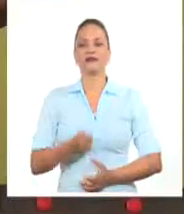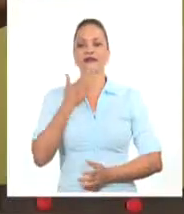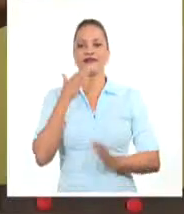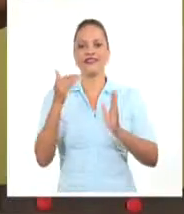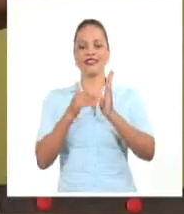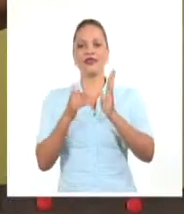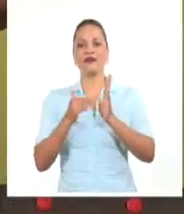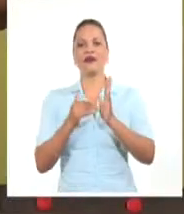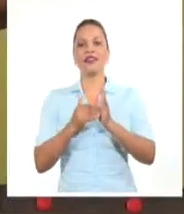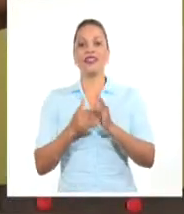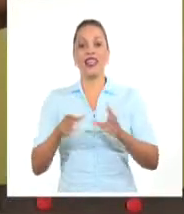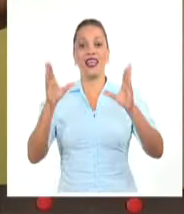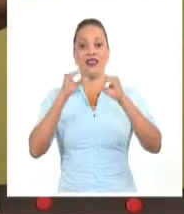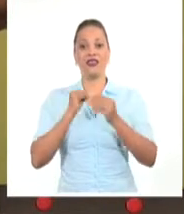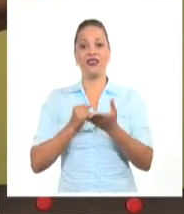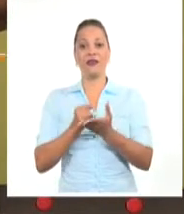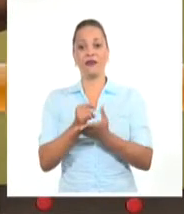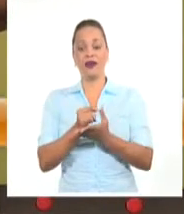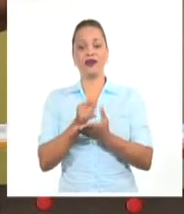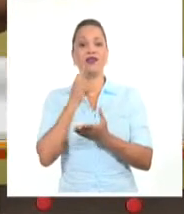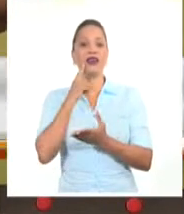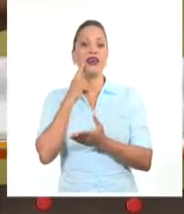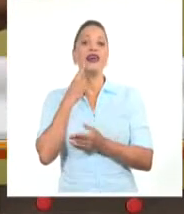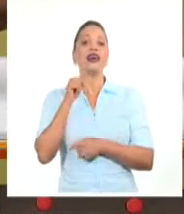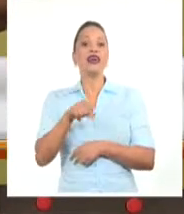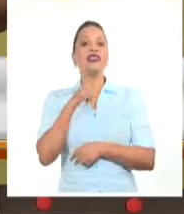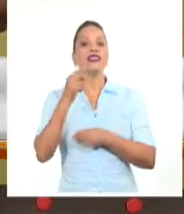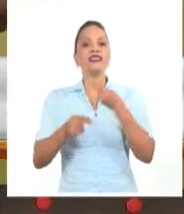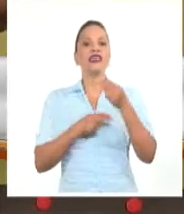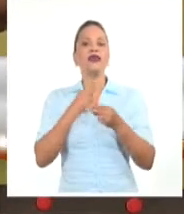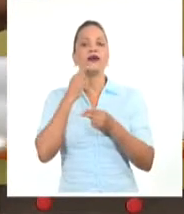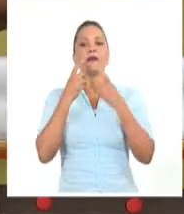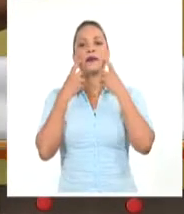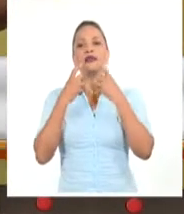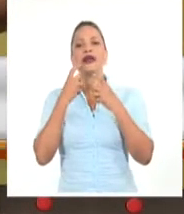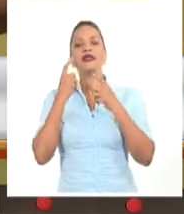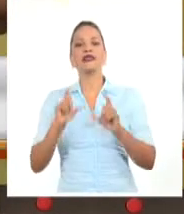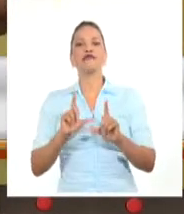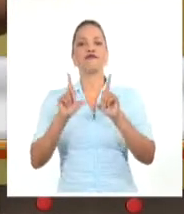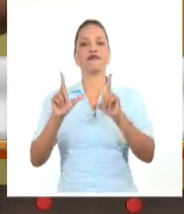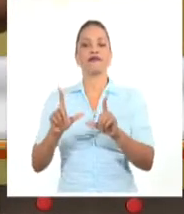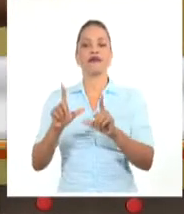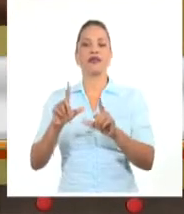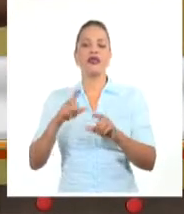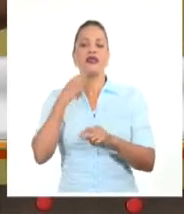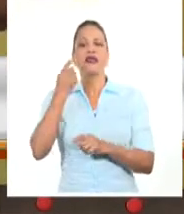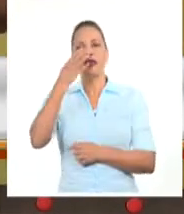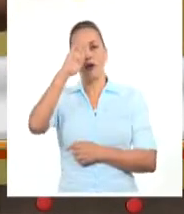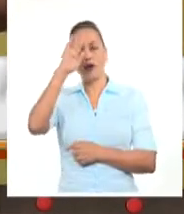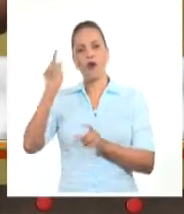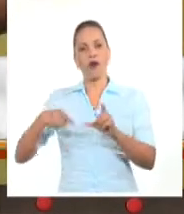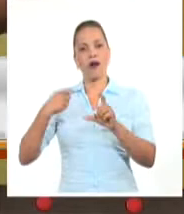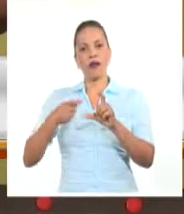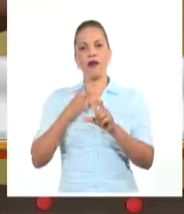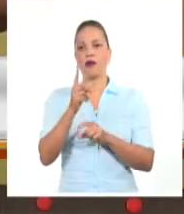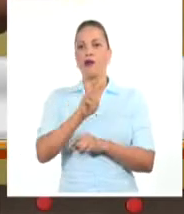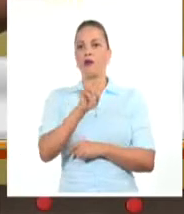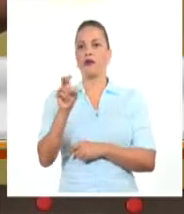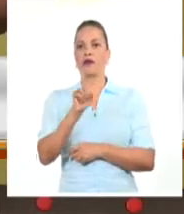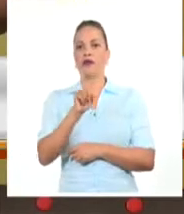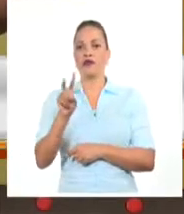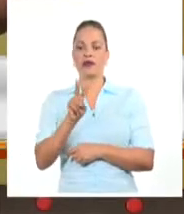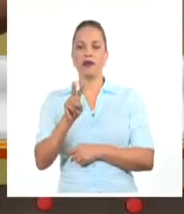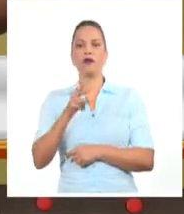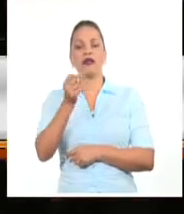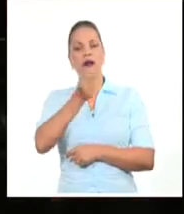Buenas tardes. La noche de este miércoles acogió dos importantes presentaciones del programa del Cubadisco 2022. La periodista Aliel Dorain tiene